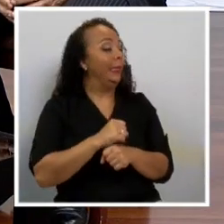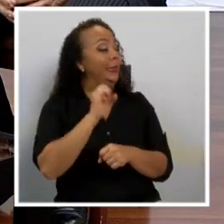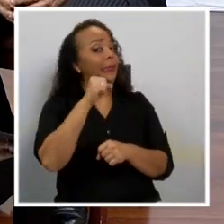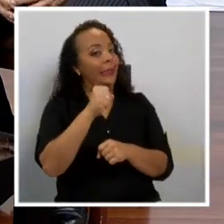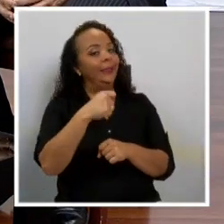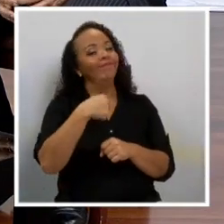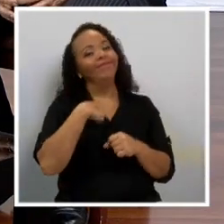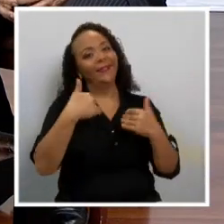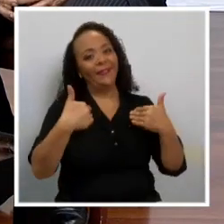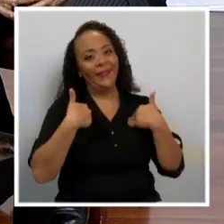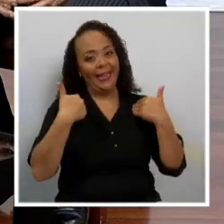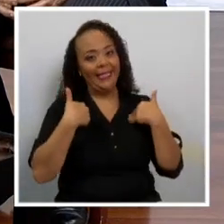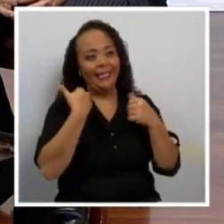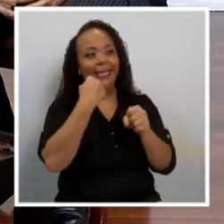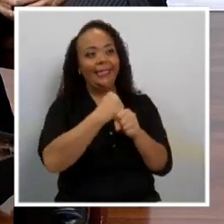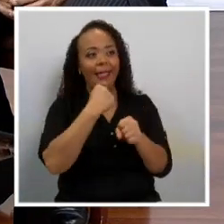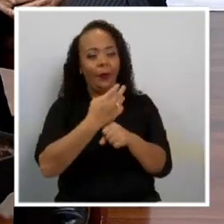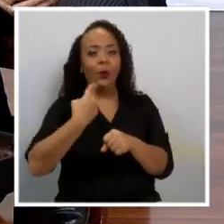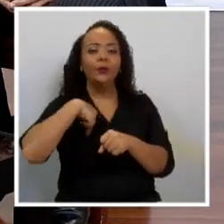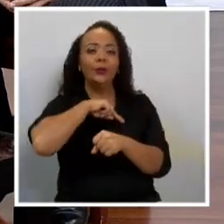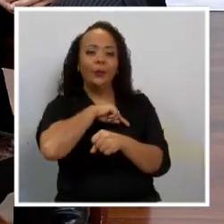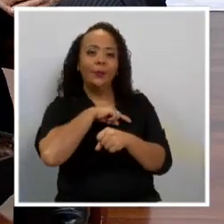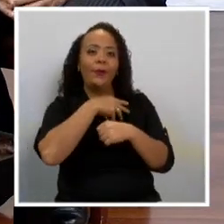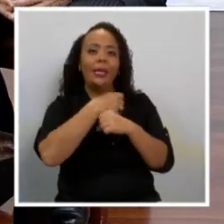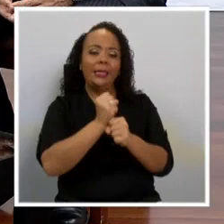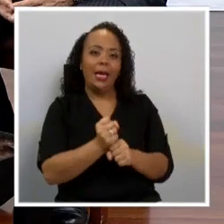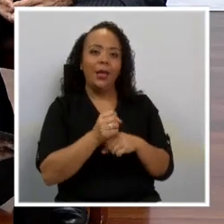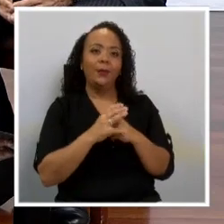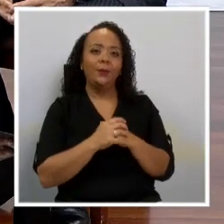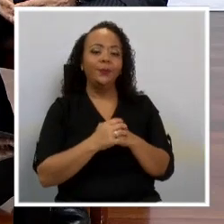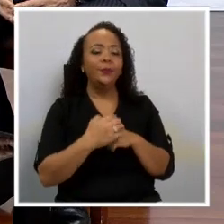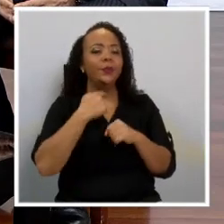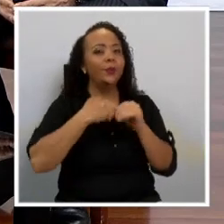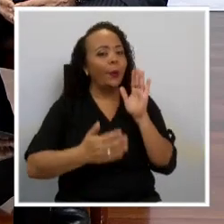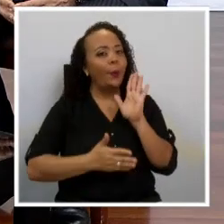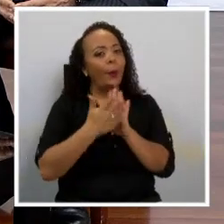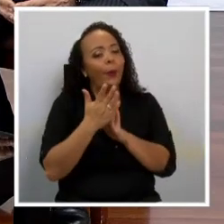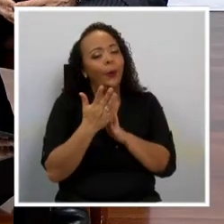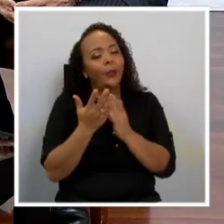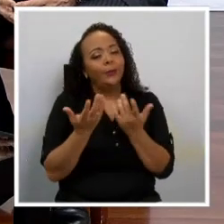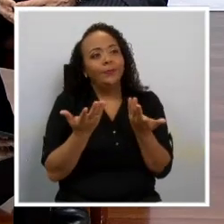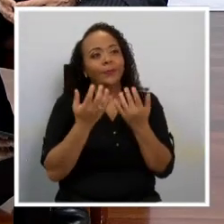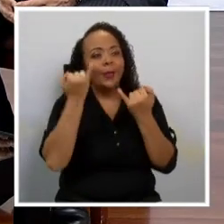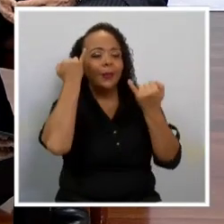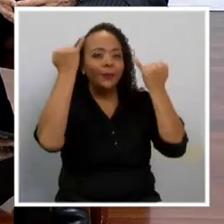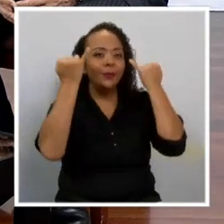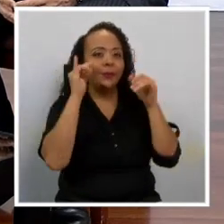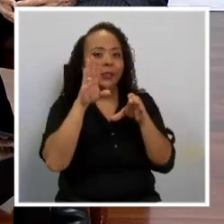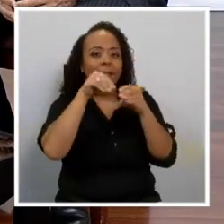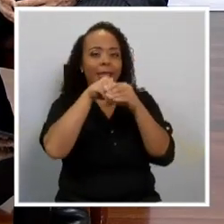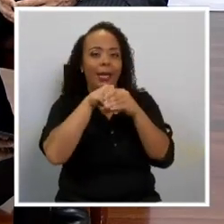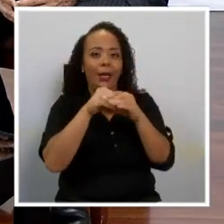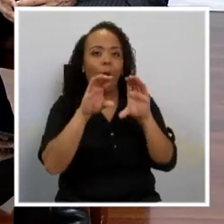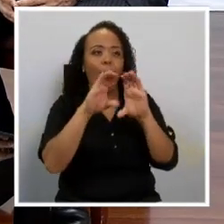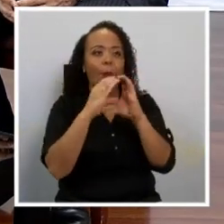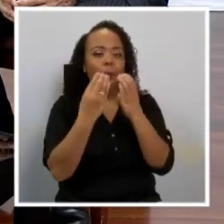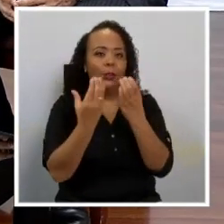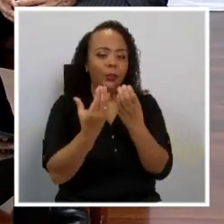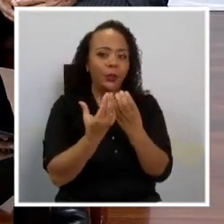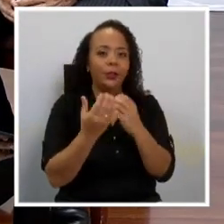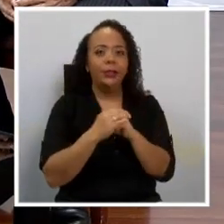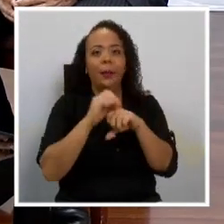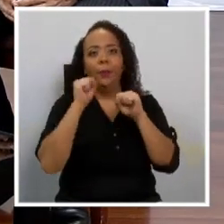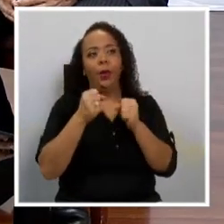muy feliz del trabajo que hemos realizado, me voy con muchísima ilusión a integrar comisiones, a